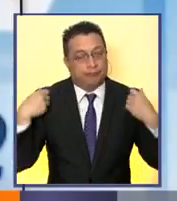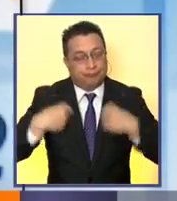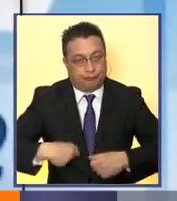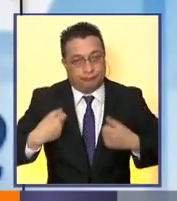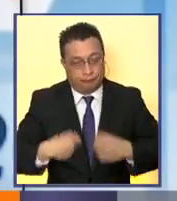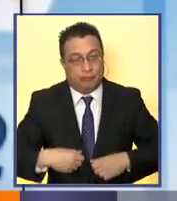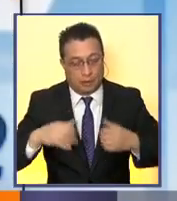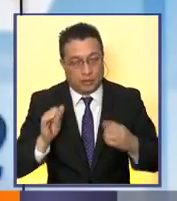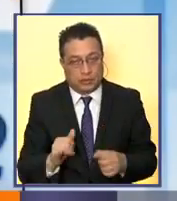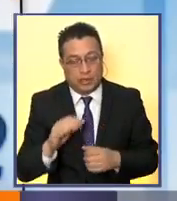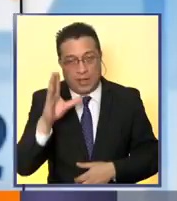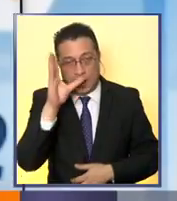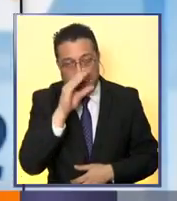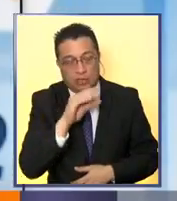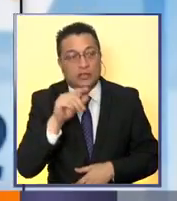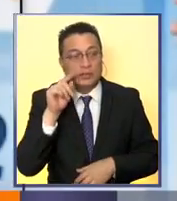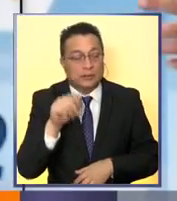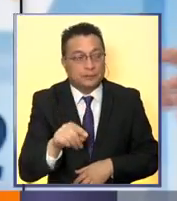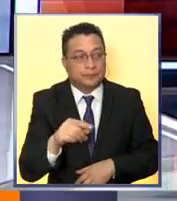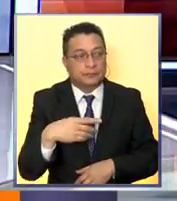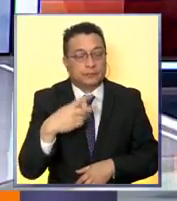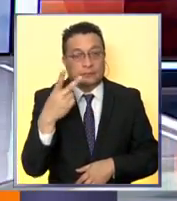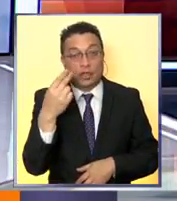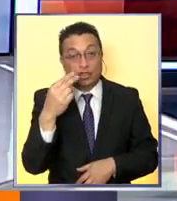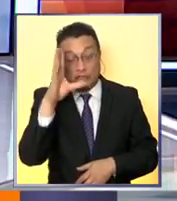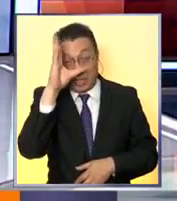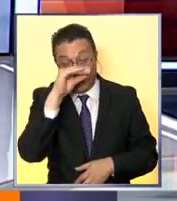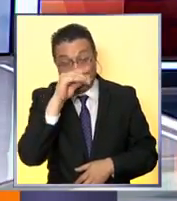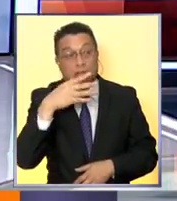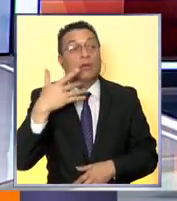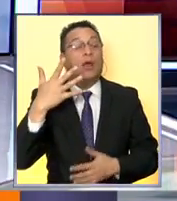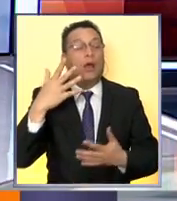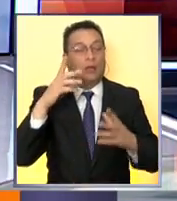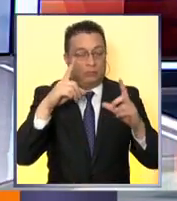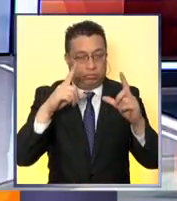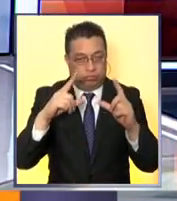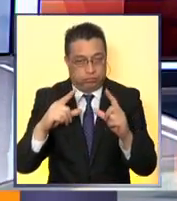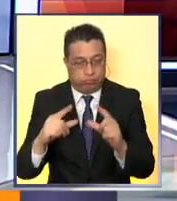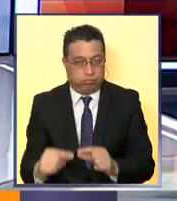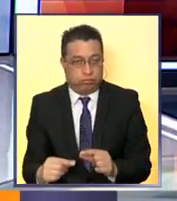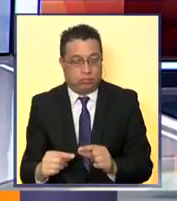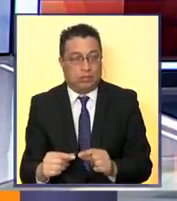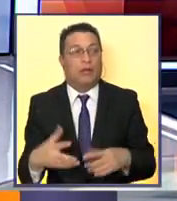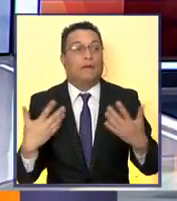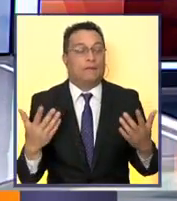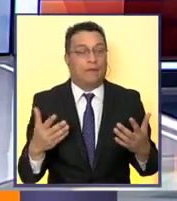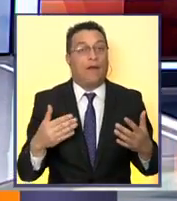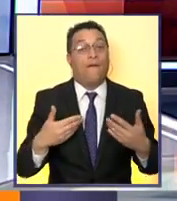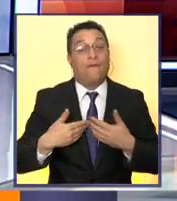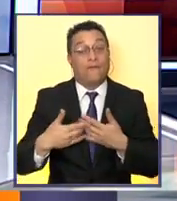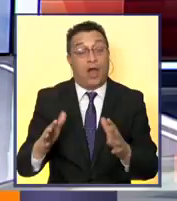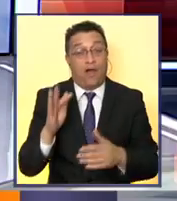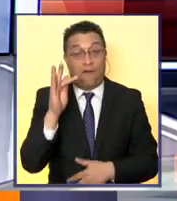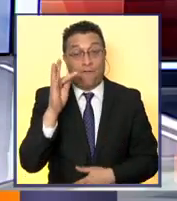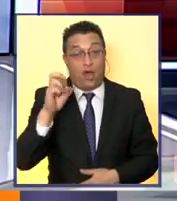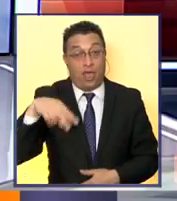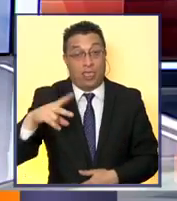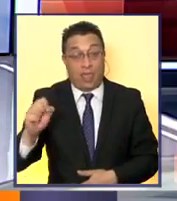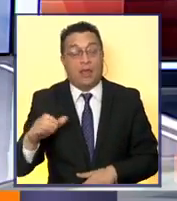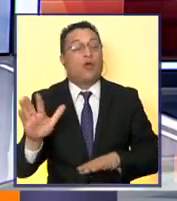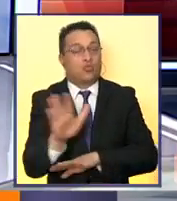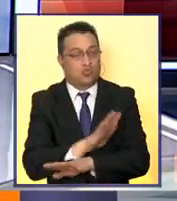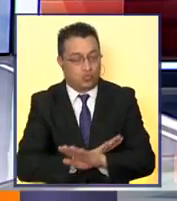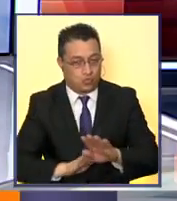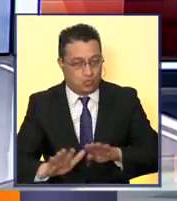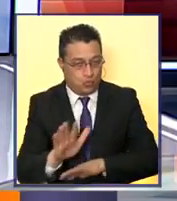fría de noche. Después de las 12 de la noche comienza a bajar. Encima, si estamos bailando el cambio de temperatura, la salida de la fiesta de la fonda. Hay que tener cuidado. Si va a